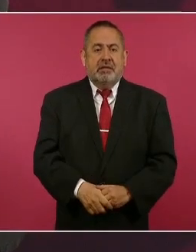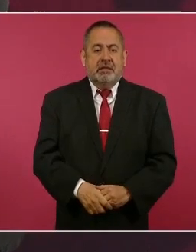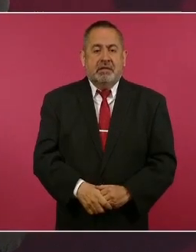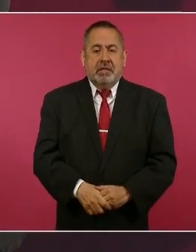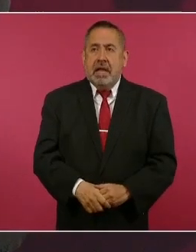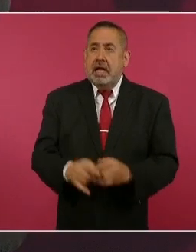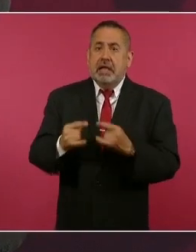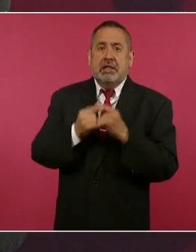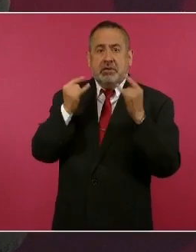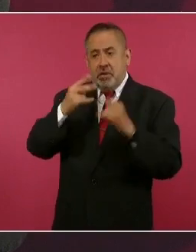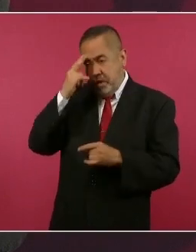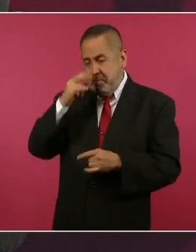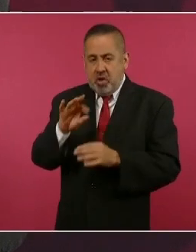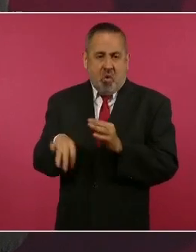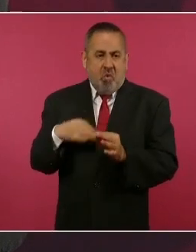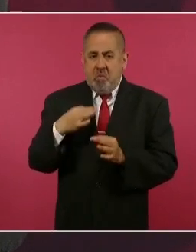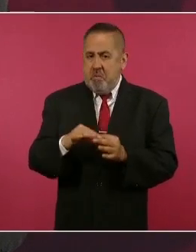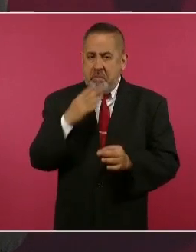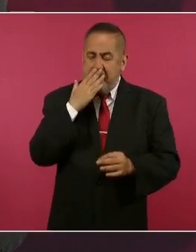en la historia de México.